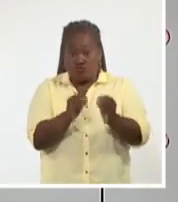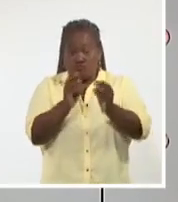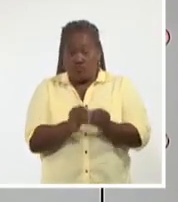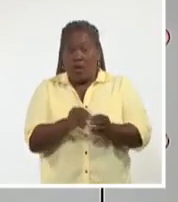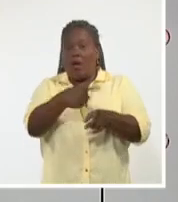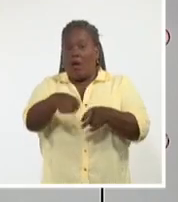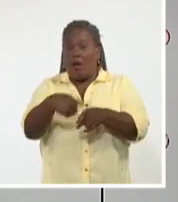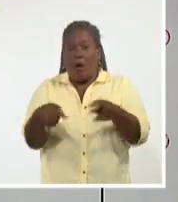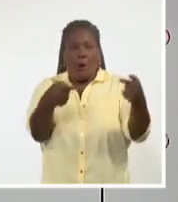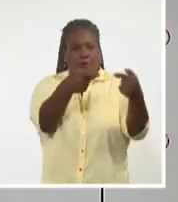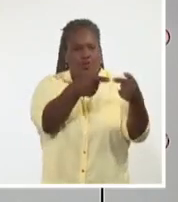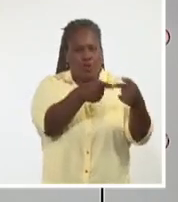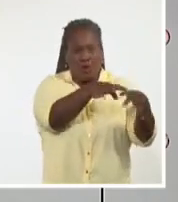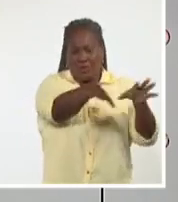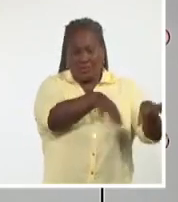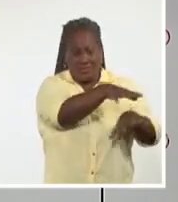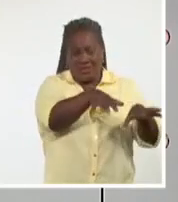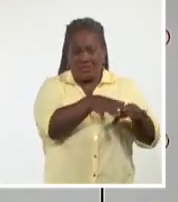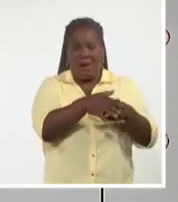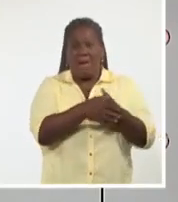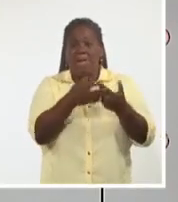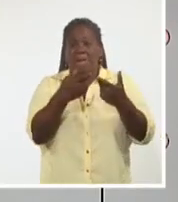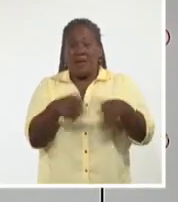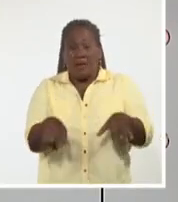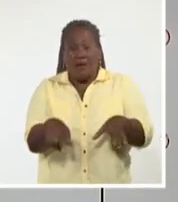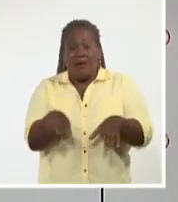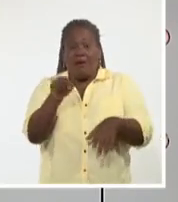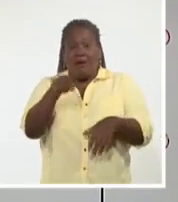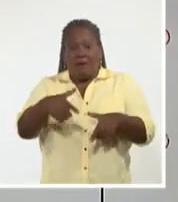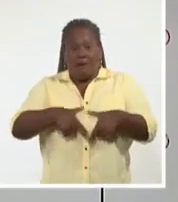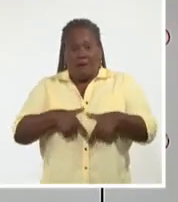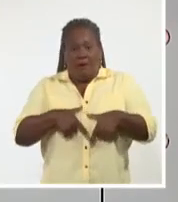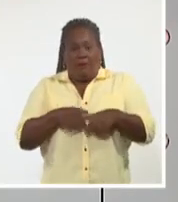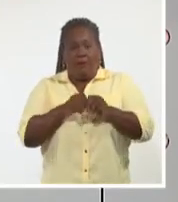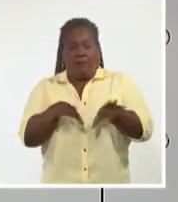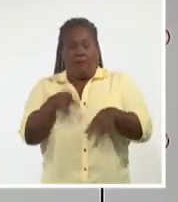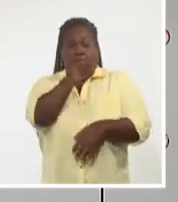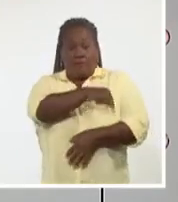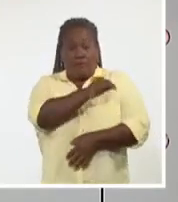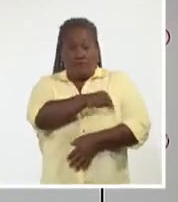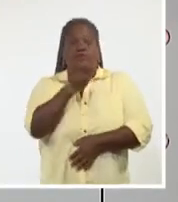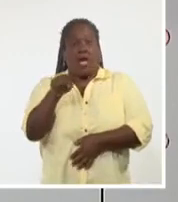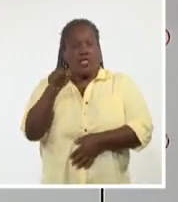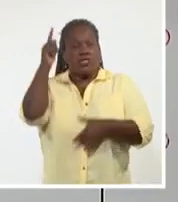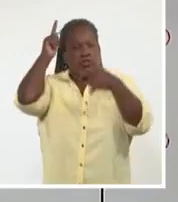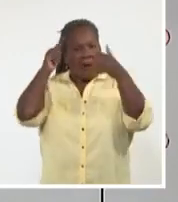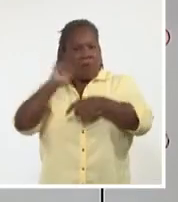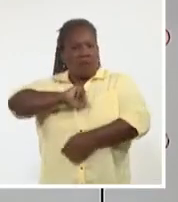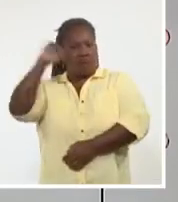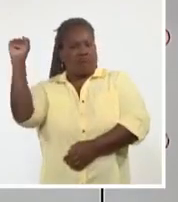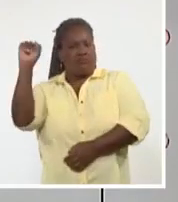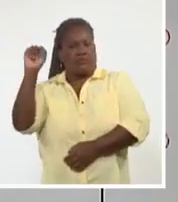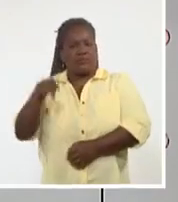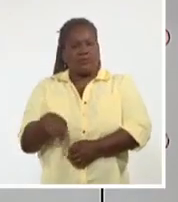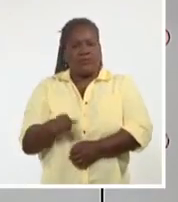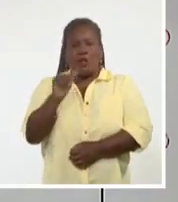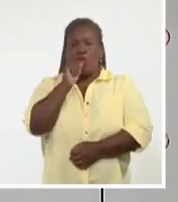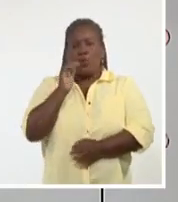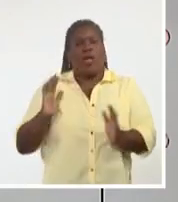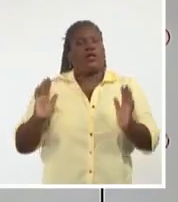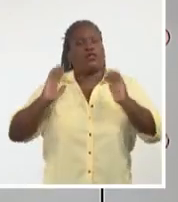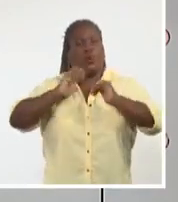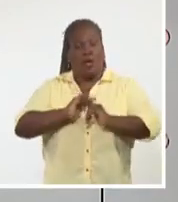opositoras pero la dispersión de los candidatos favoreció allí al chavismo obviamente no hay dudas de que